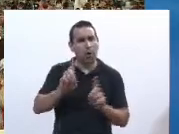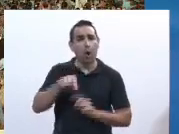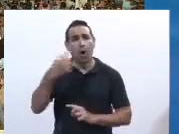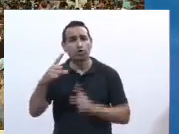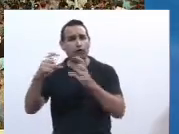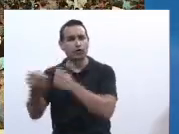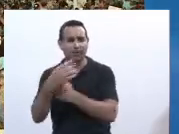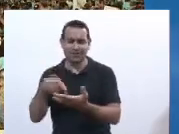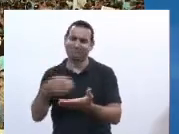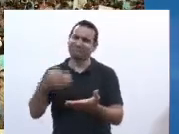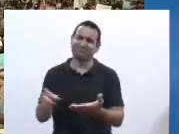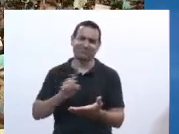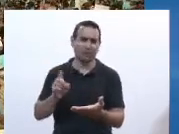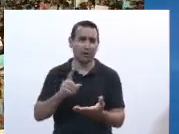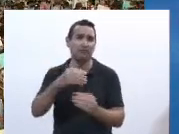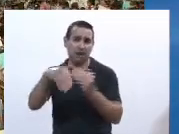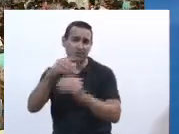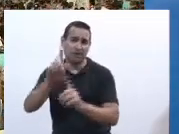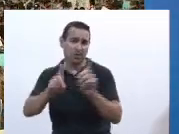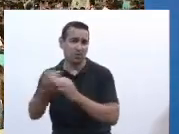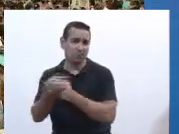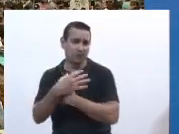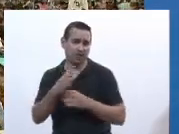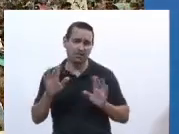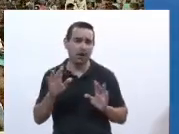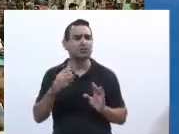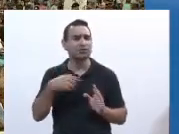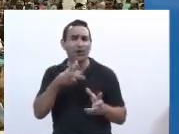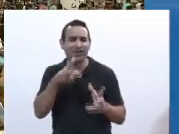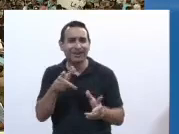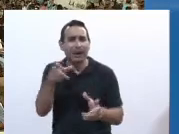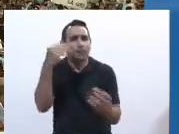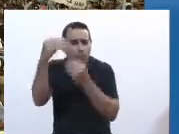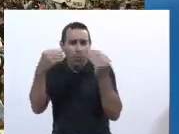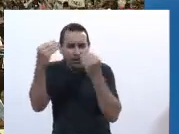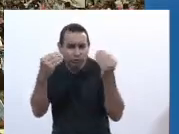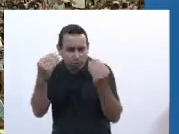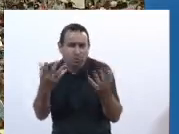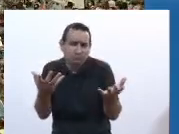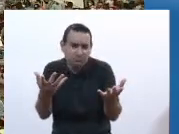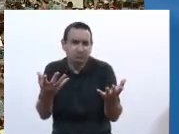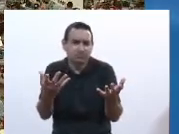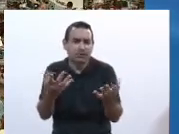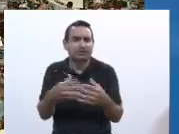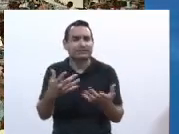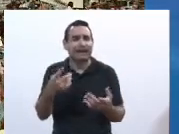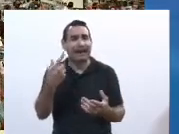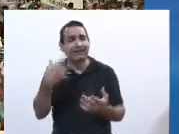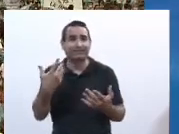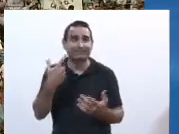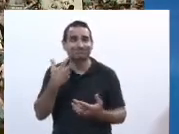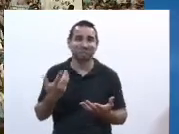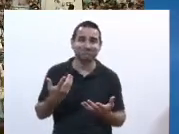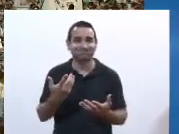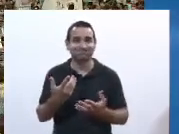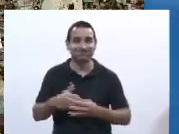que no corresponden y a algunos a mi familia. Pero decirle que esa preocupación que tienen y que tal vez los hace volver algo